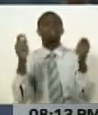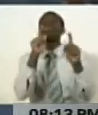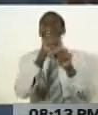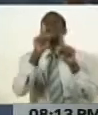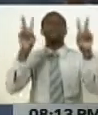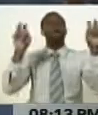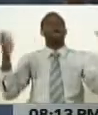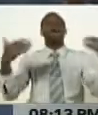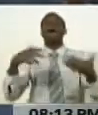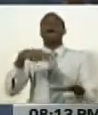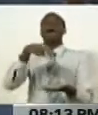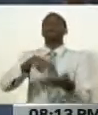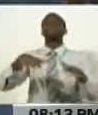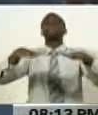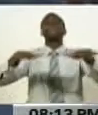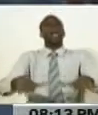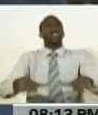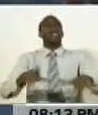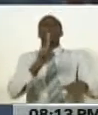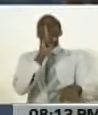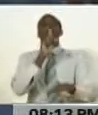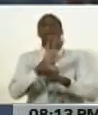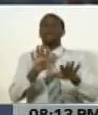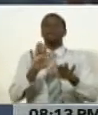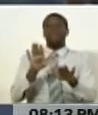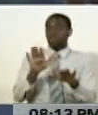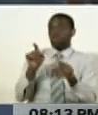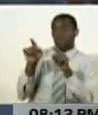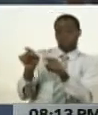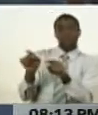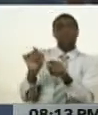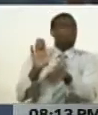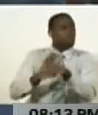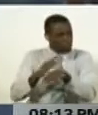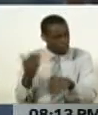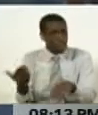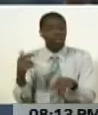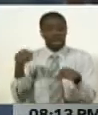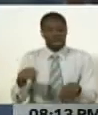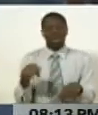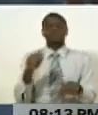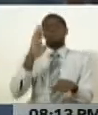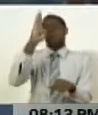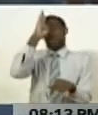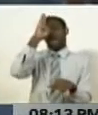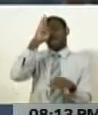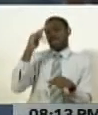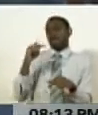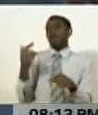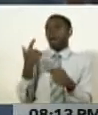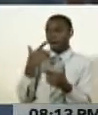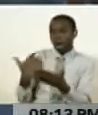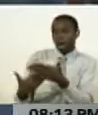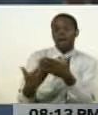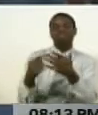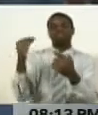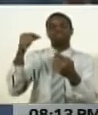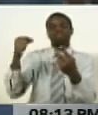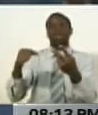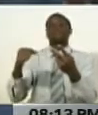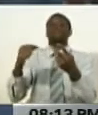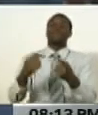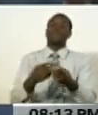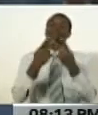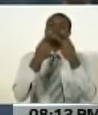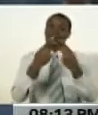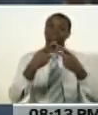plantón, porque este es, lamentablemente, repito, el parte que desde acá de Barinas debemos informar a todo